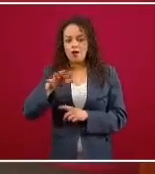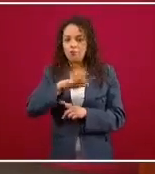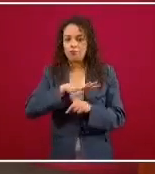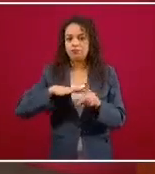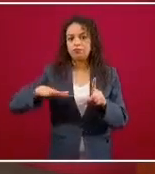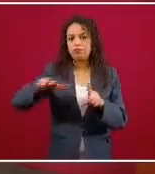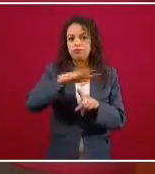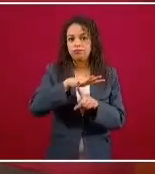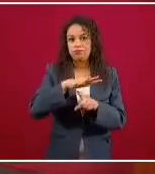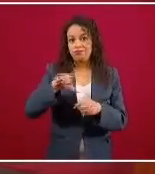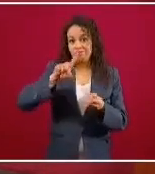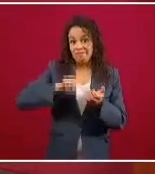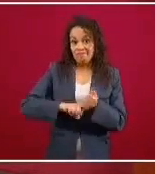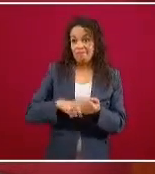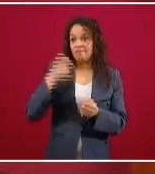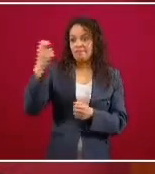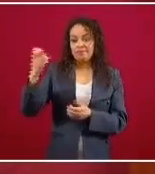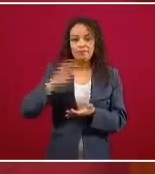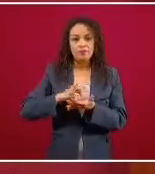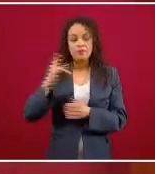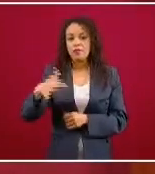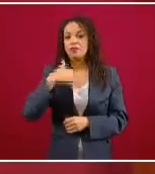corrupción.